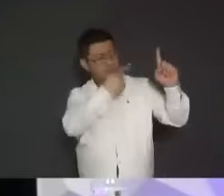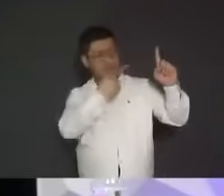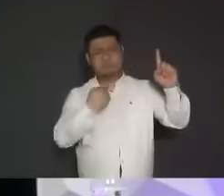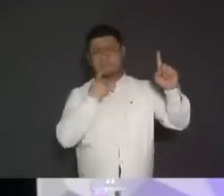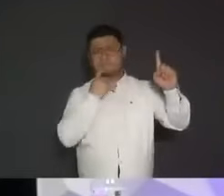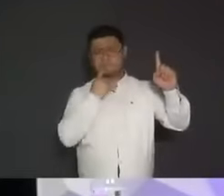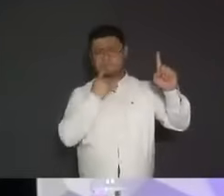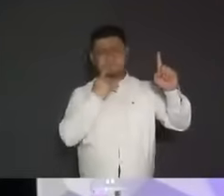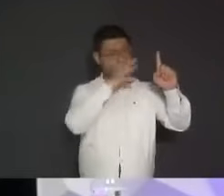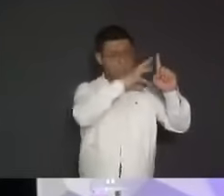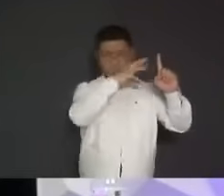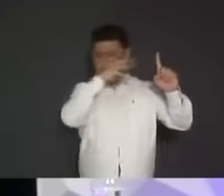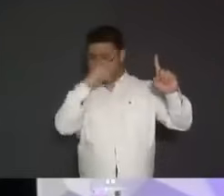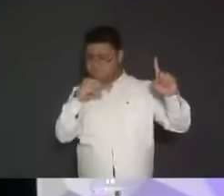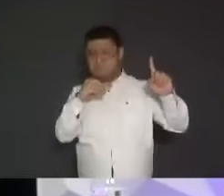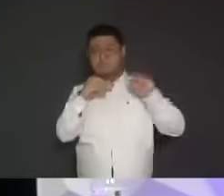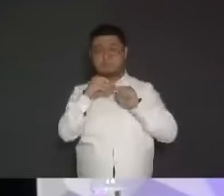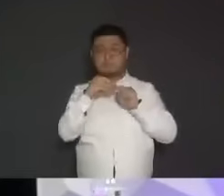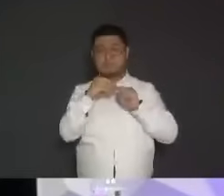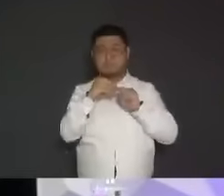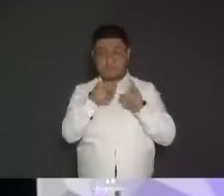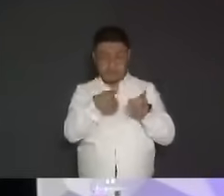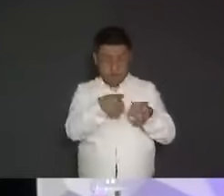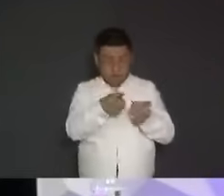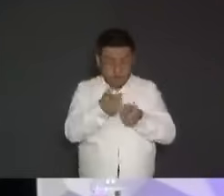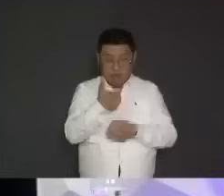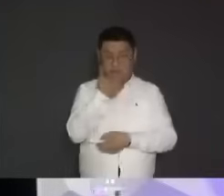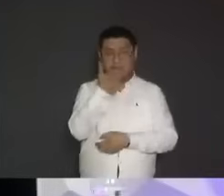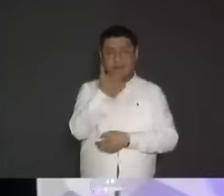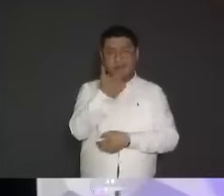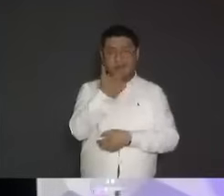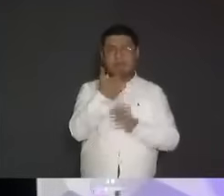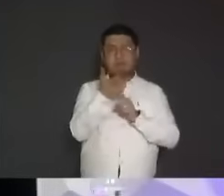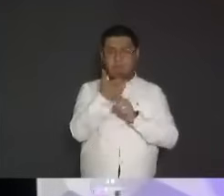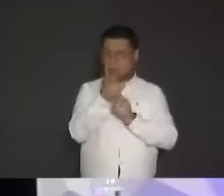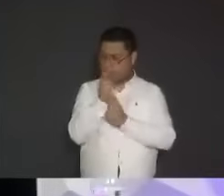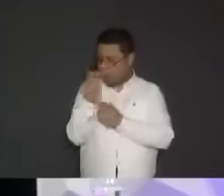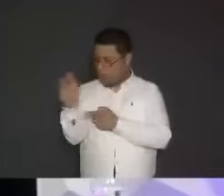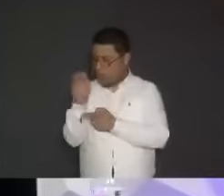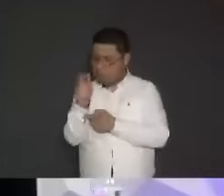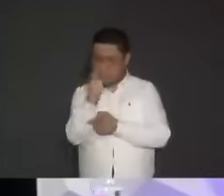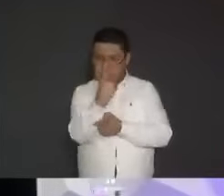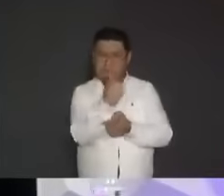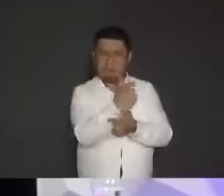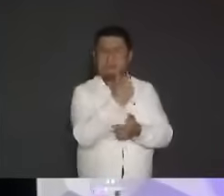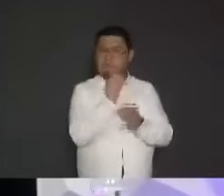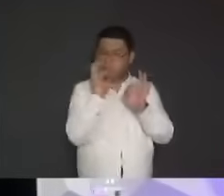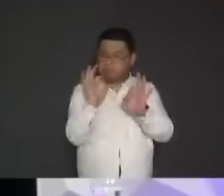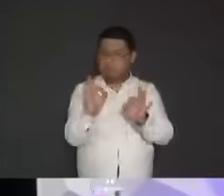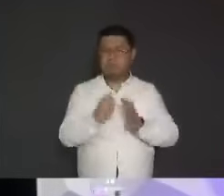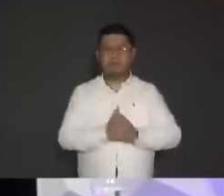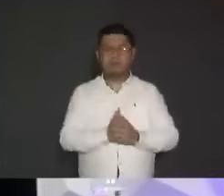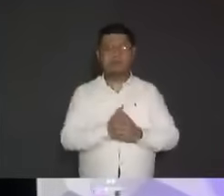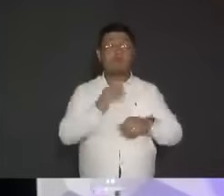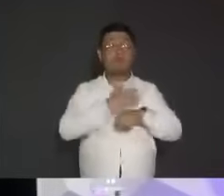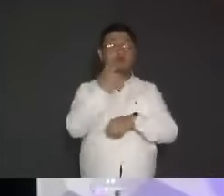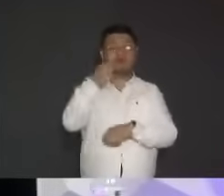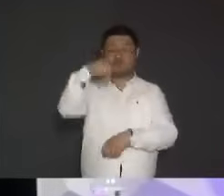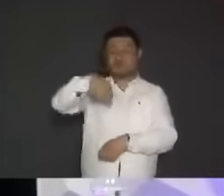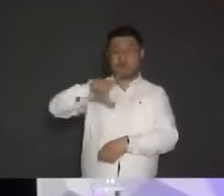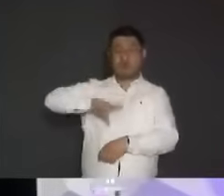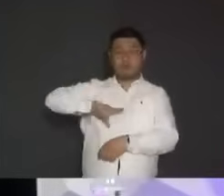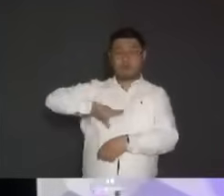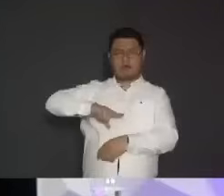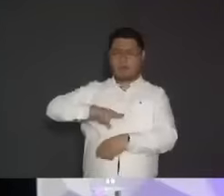que cuando no se roba el dinero del pueblo, alcanza para todos. Por eso en este gobierno se pudo cumplir con